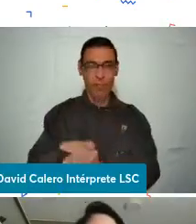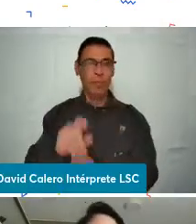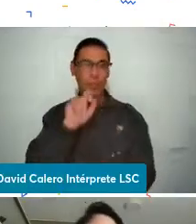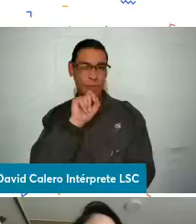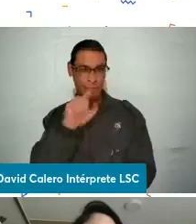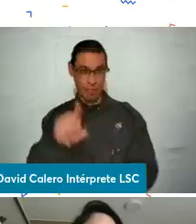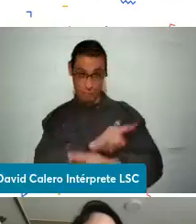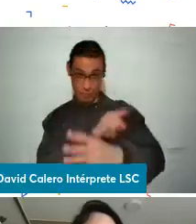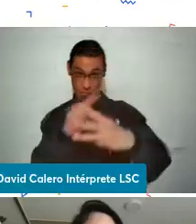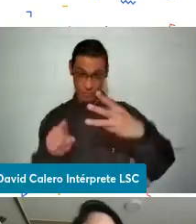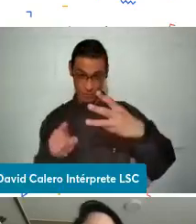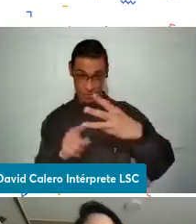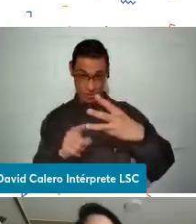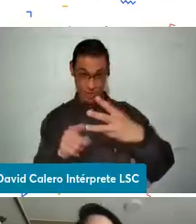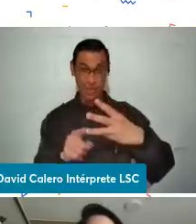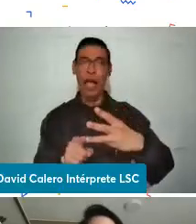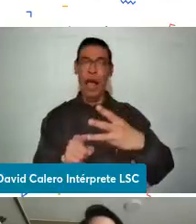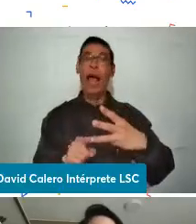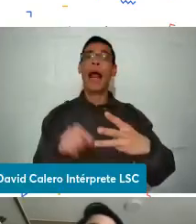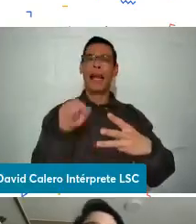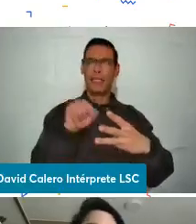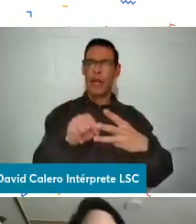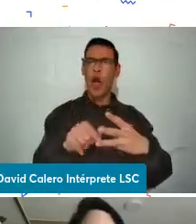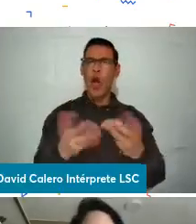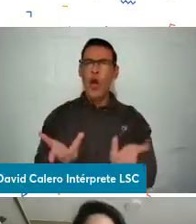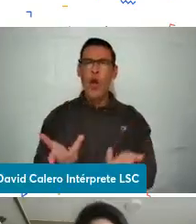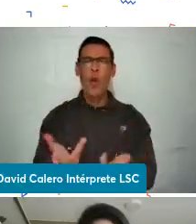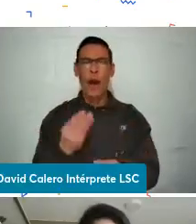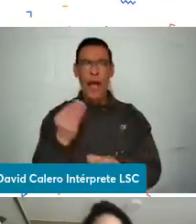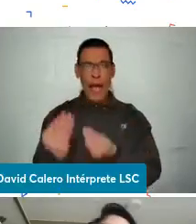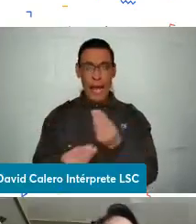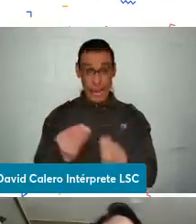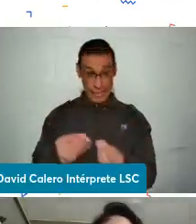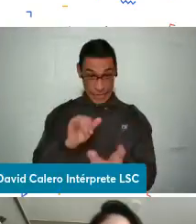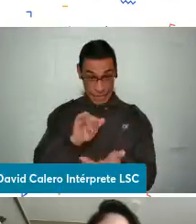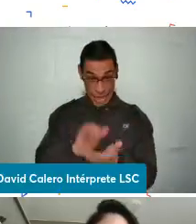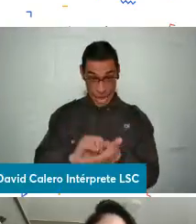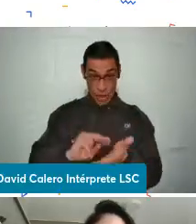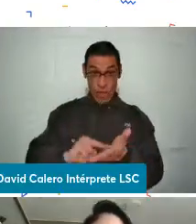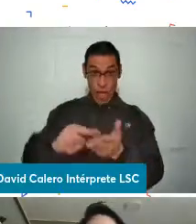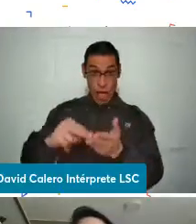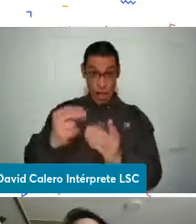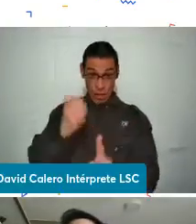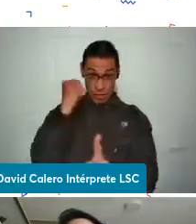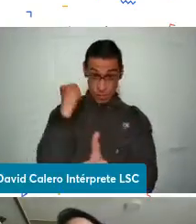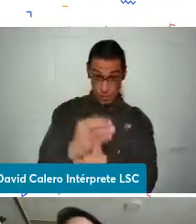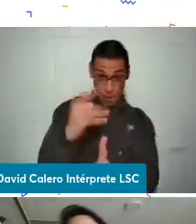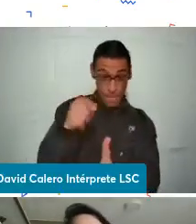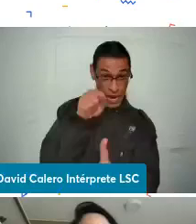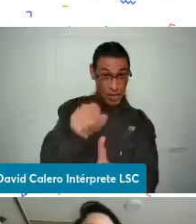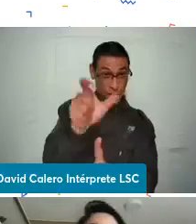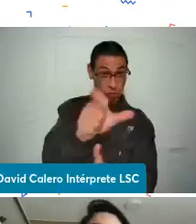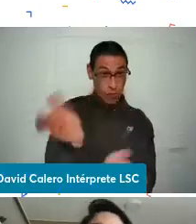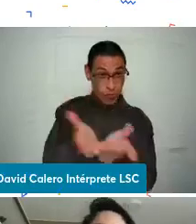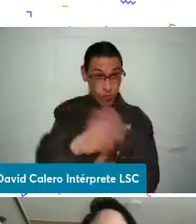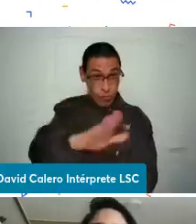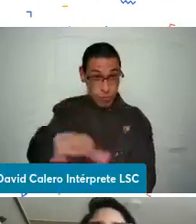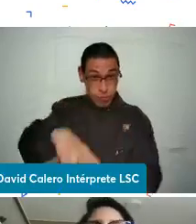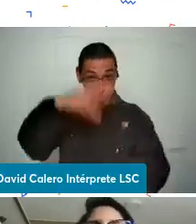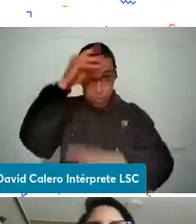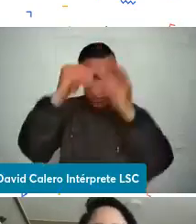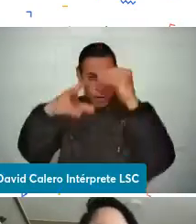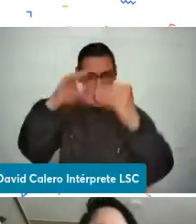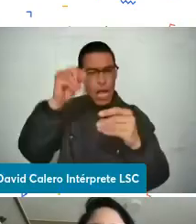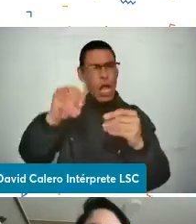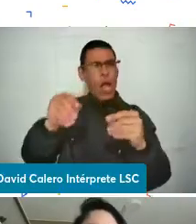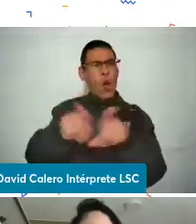hoy, que es justamente cómo se evalúa el impacto de la tecnología en el aprendizaje y también en